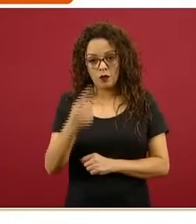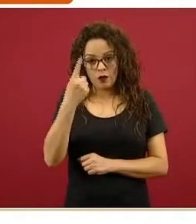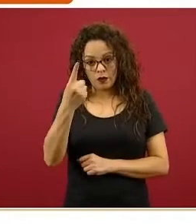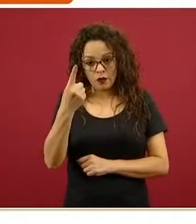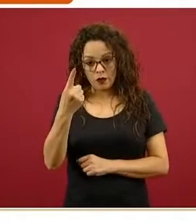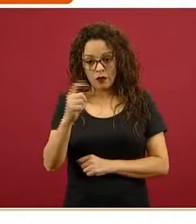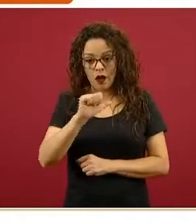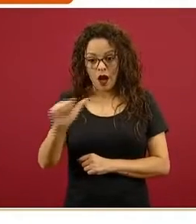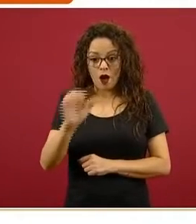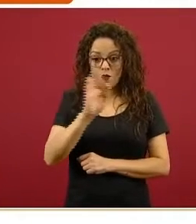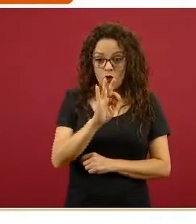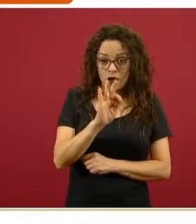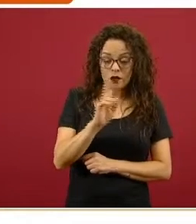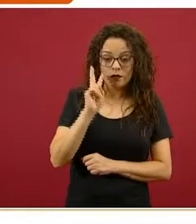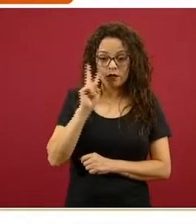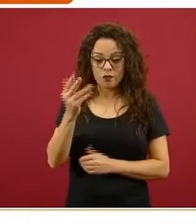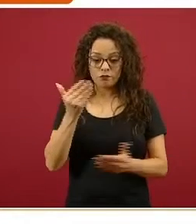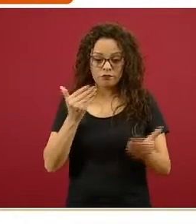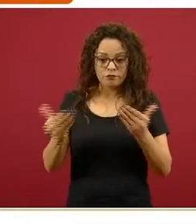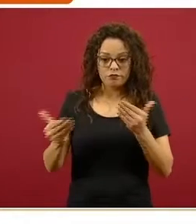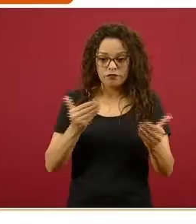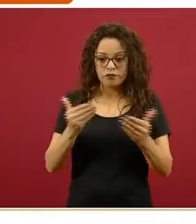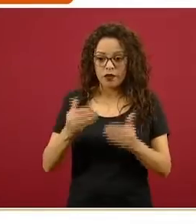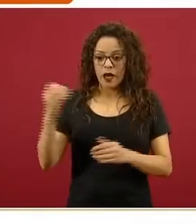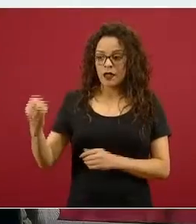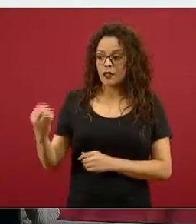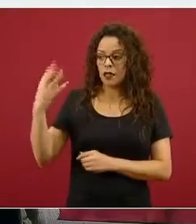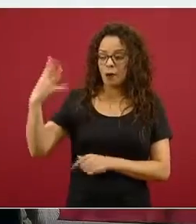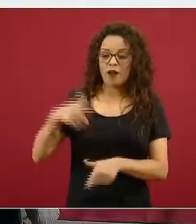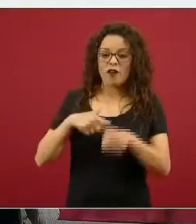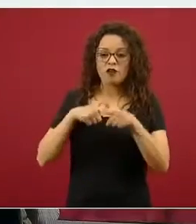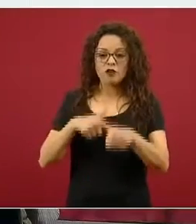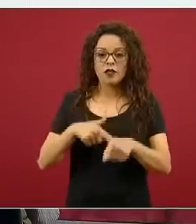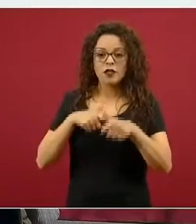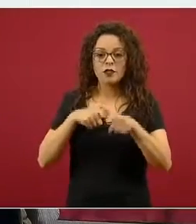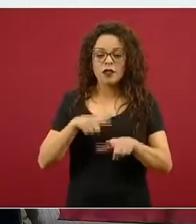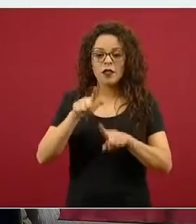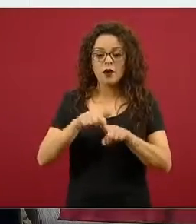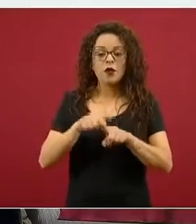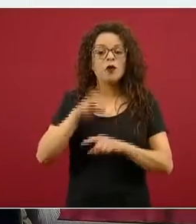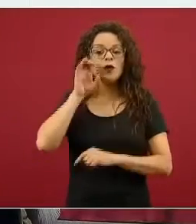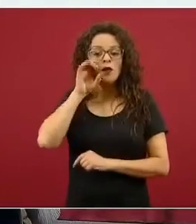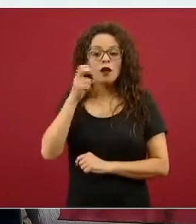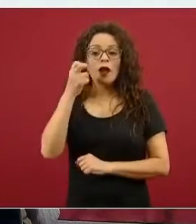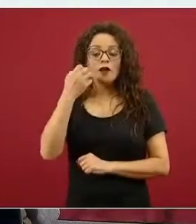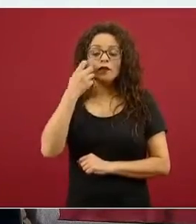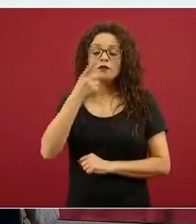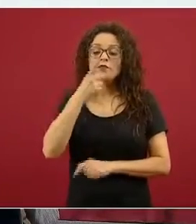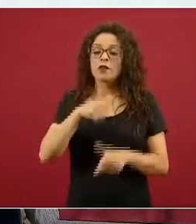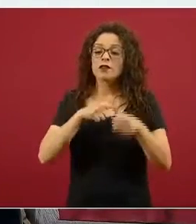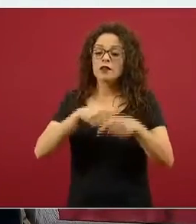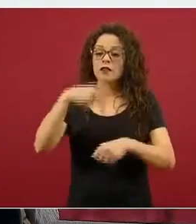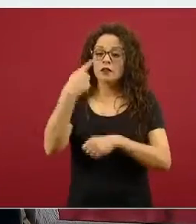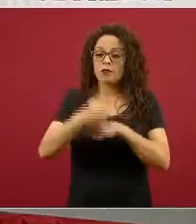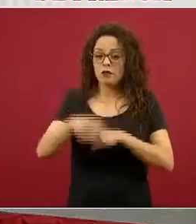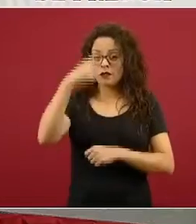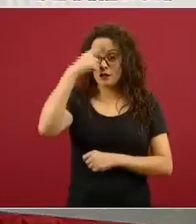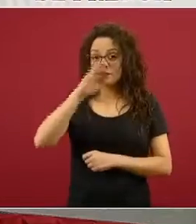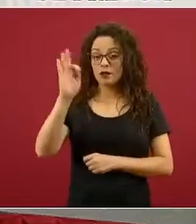40. Tiene un semáforo vigente naranja, y eso también lo pone en riesgo para poder ir